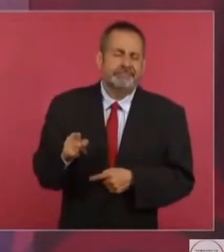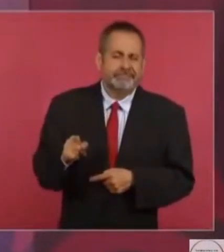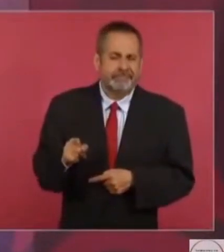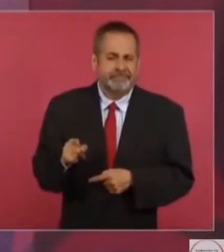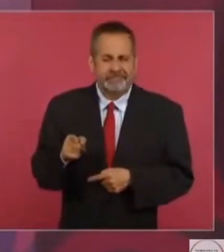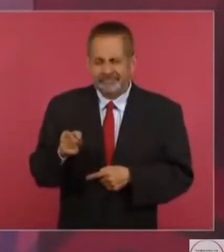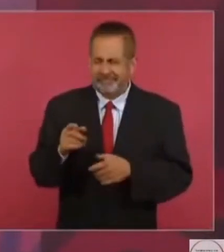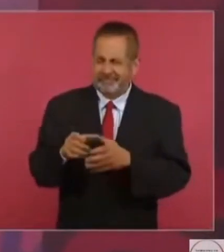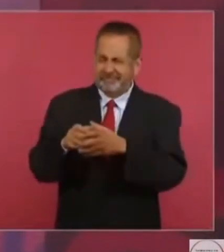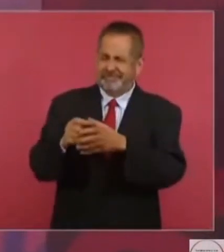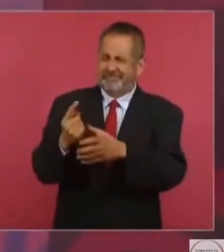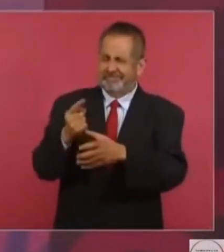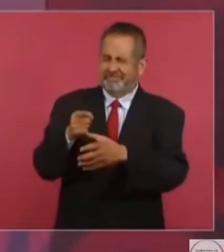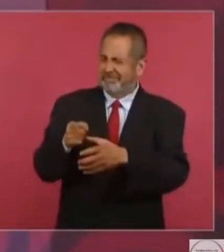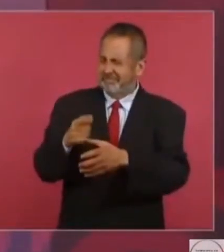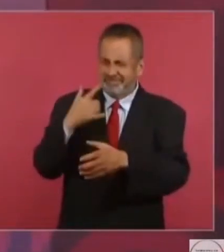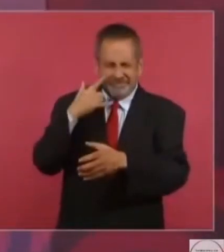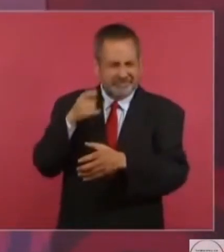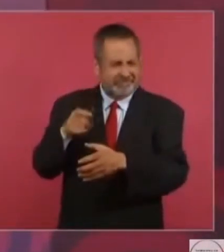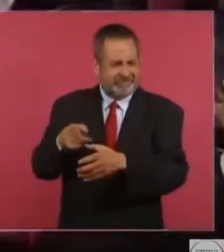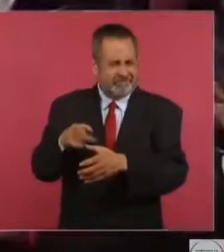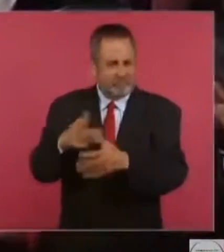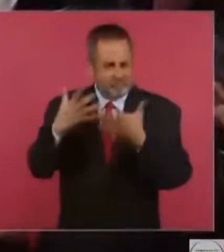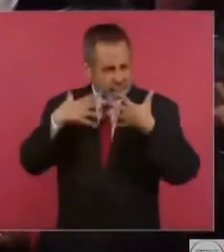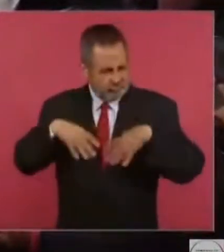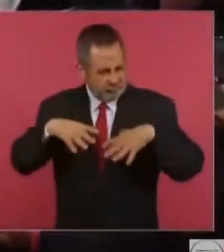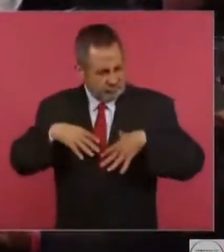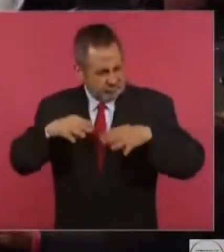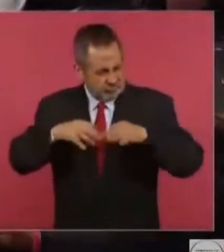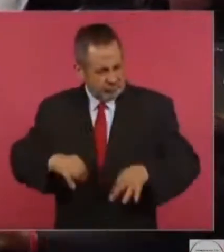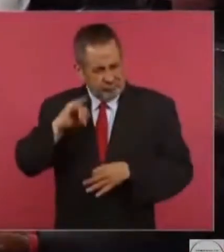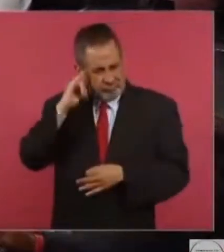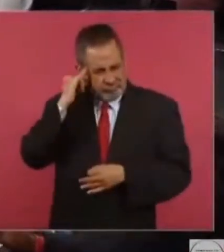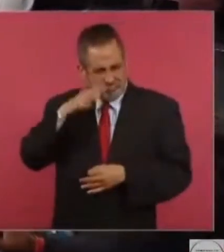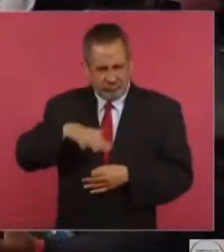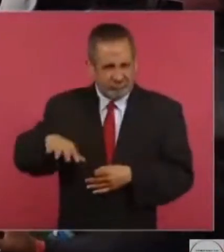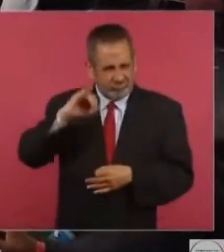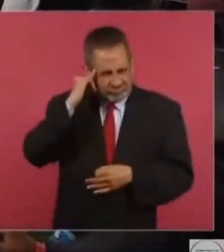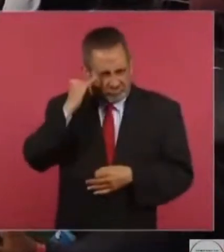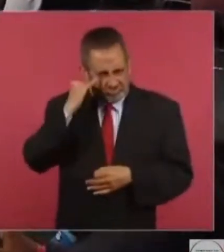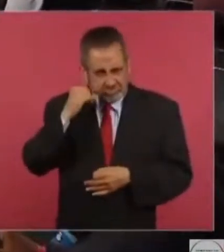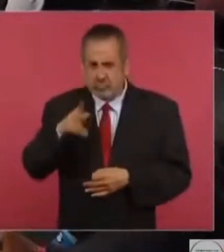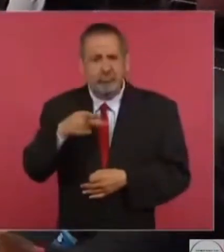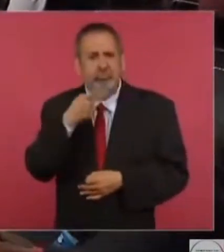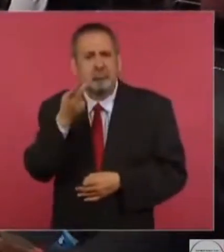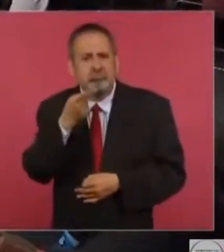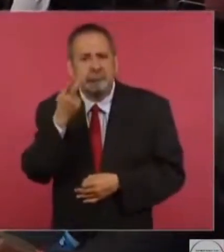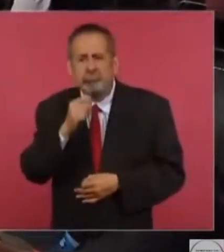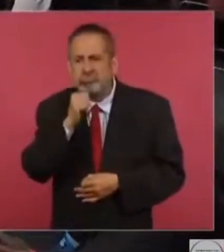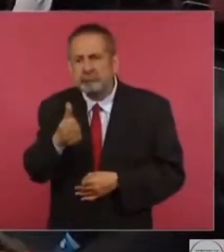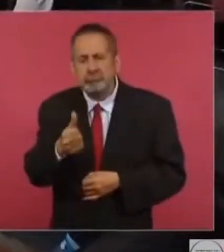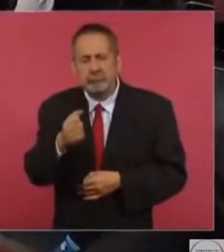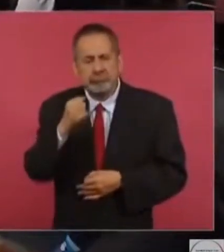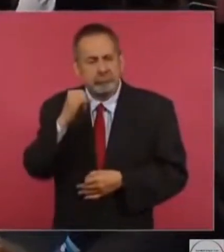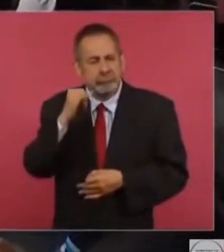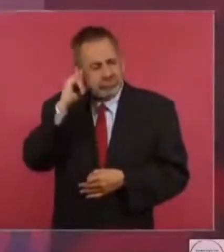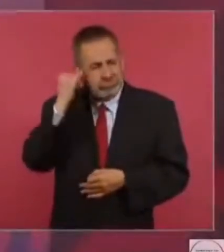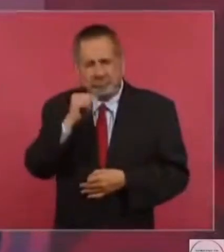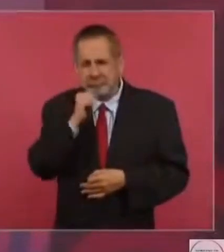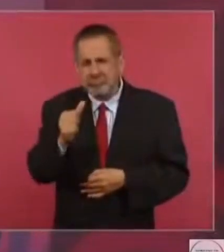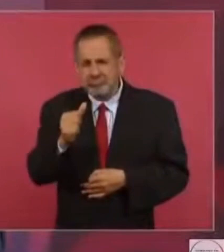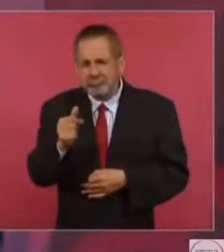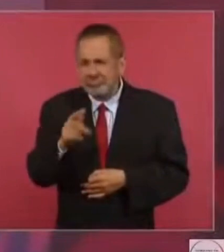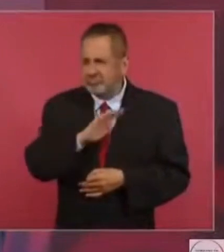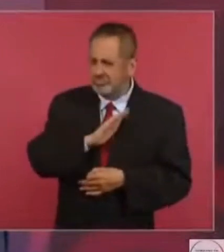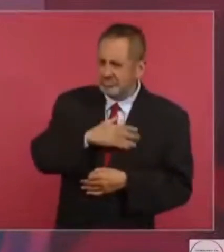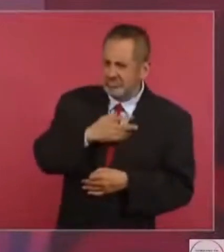Pero me llamó mucho la atención. Un pueblo indígena, un pueblo originario, zapoteco, que ya